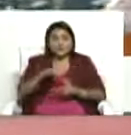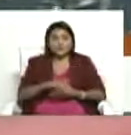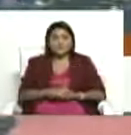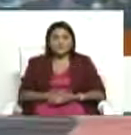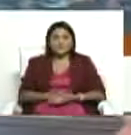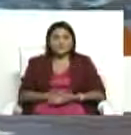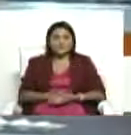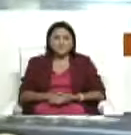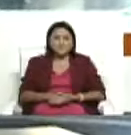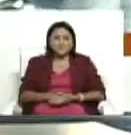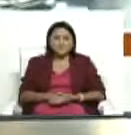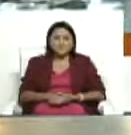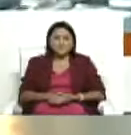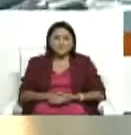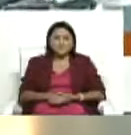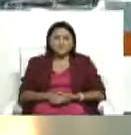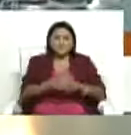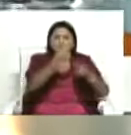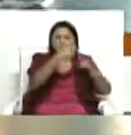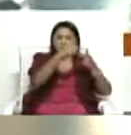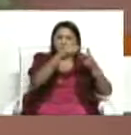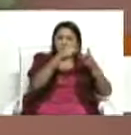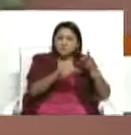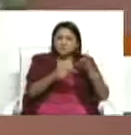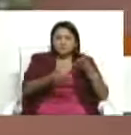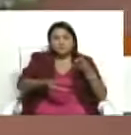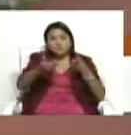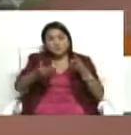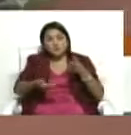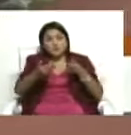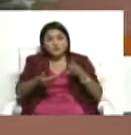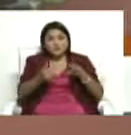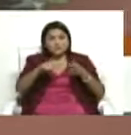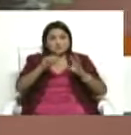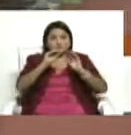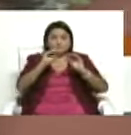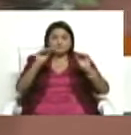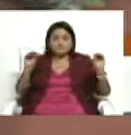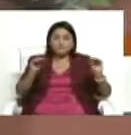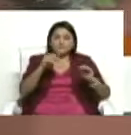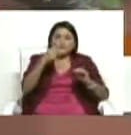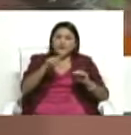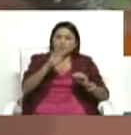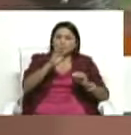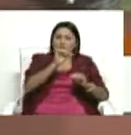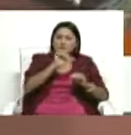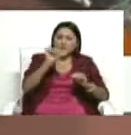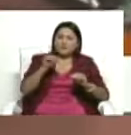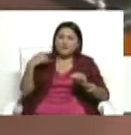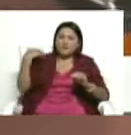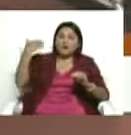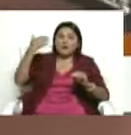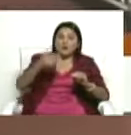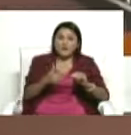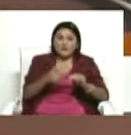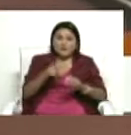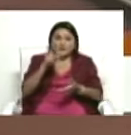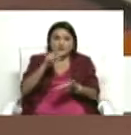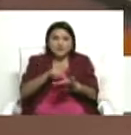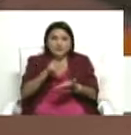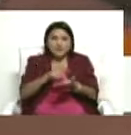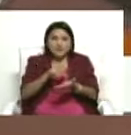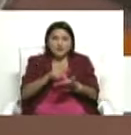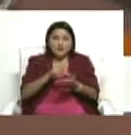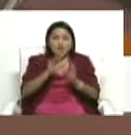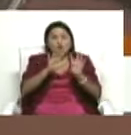venezolana. Aspectos a resaltar de esta gran convocatoria que tiene cerca de 4 semanas, han participado